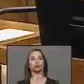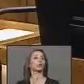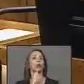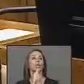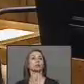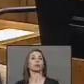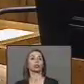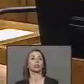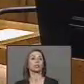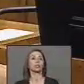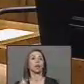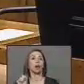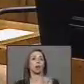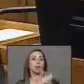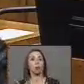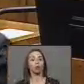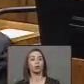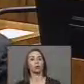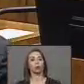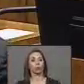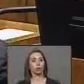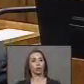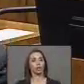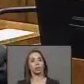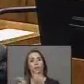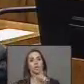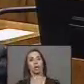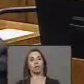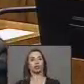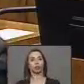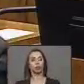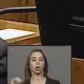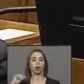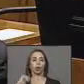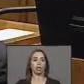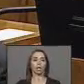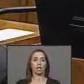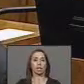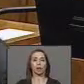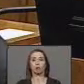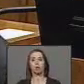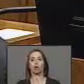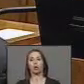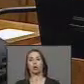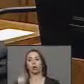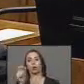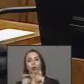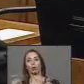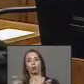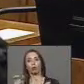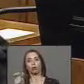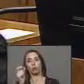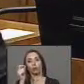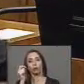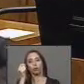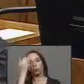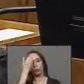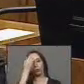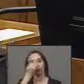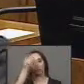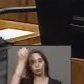ética, un reclamo ciudadano, un reclamo de connotados, a veces exageradamente reconocido como